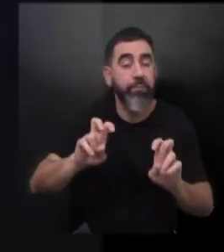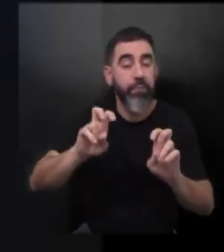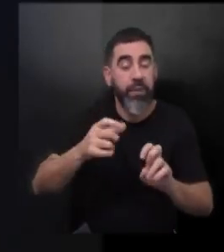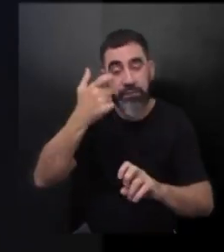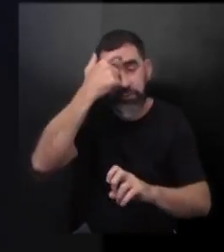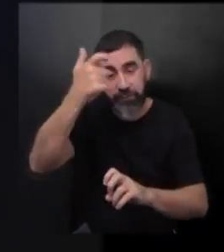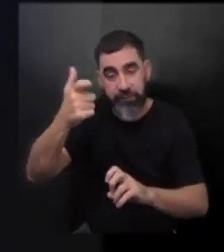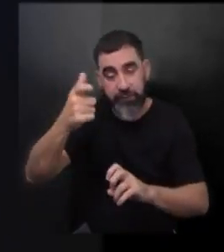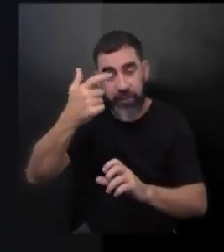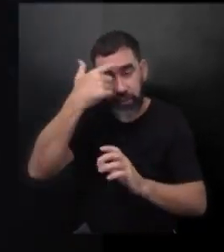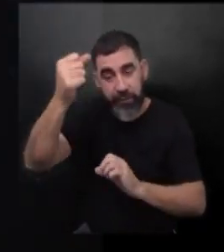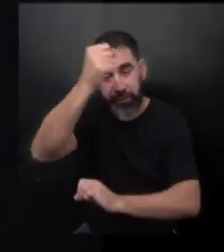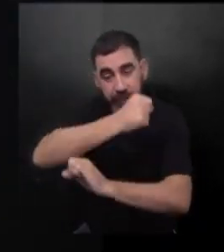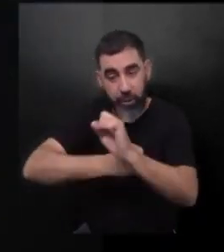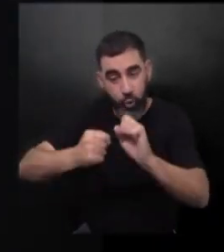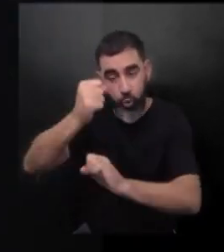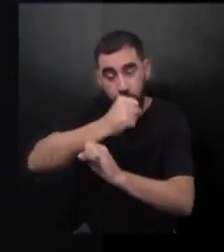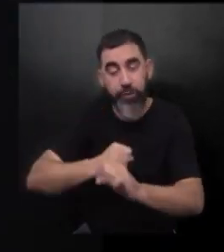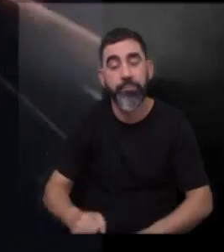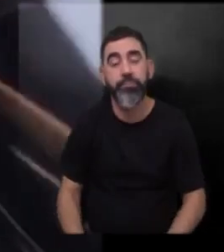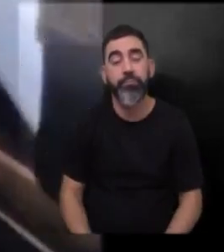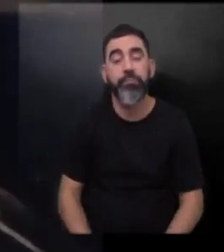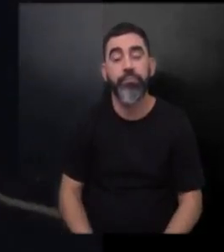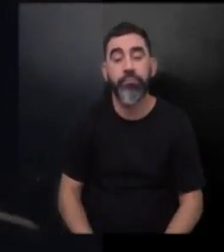ciencia, con la tecnología.